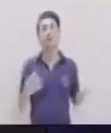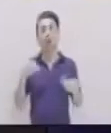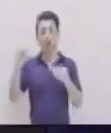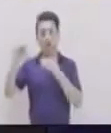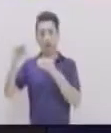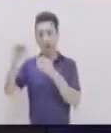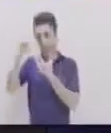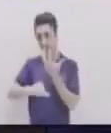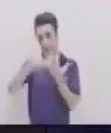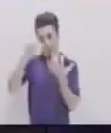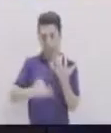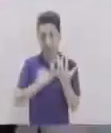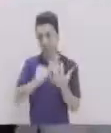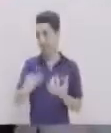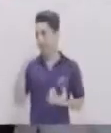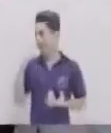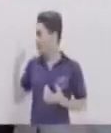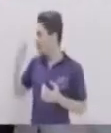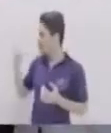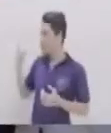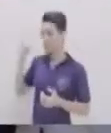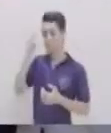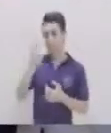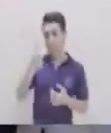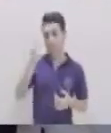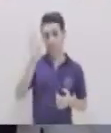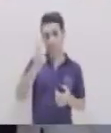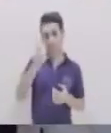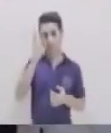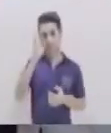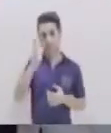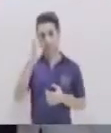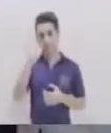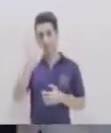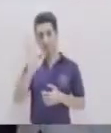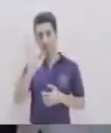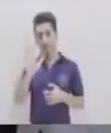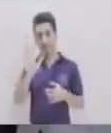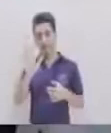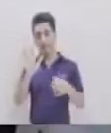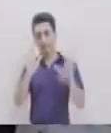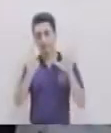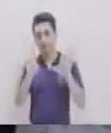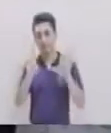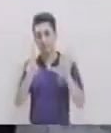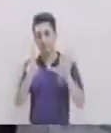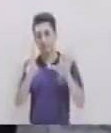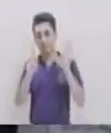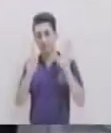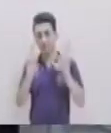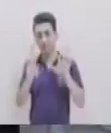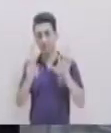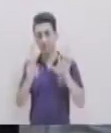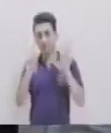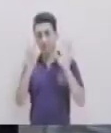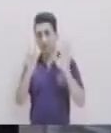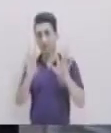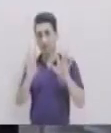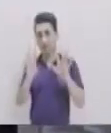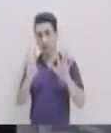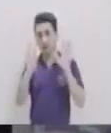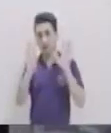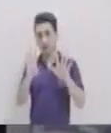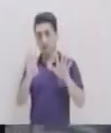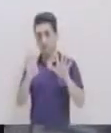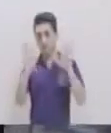melón. Digo 1, 2, 3, 4, 5, 6,